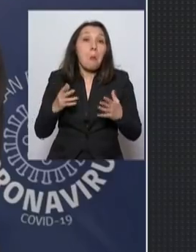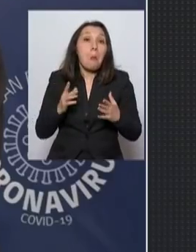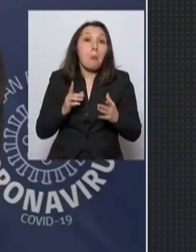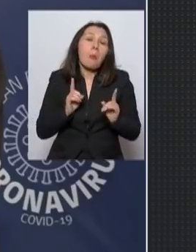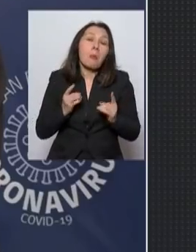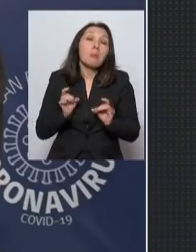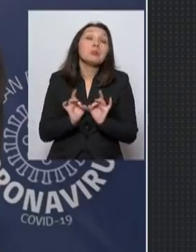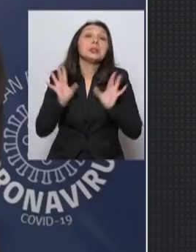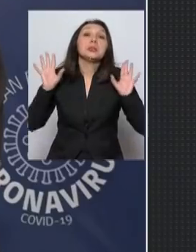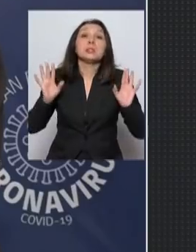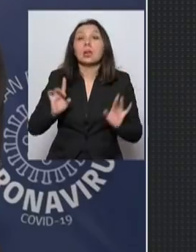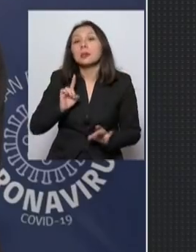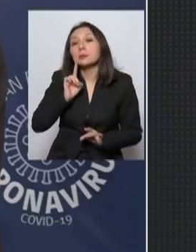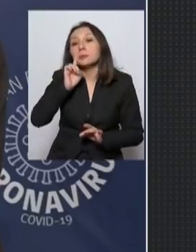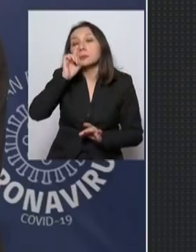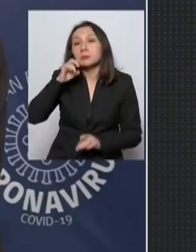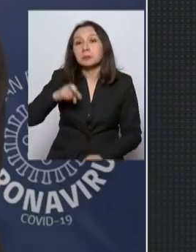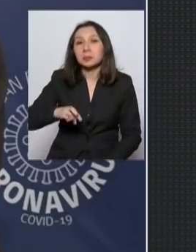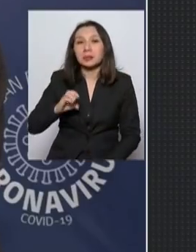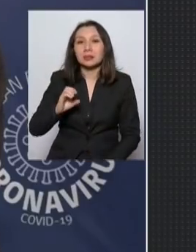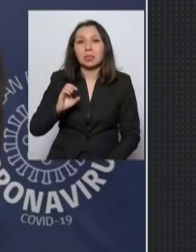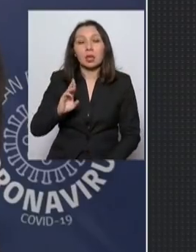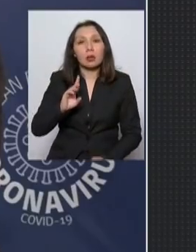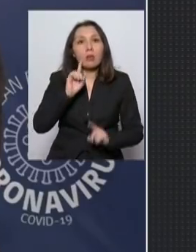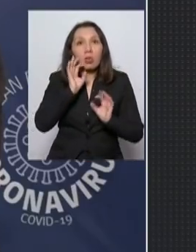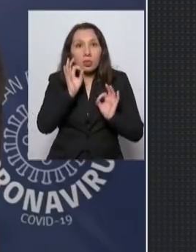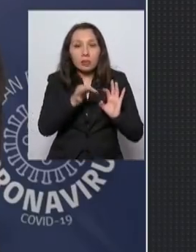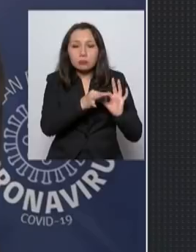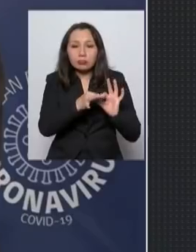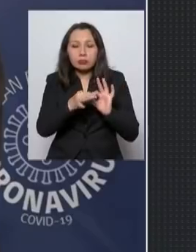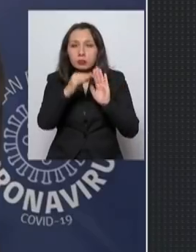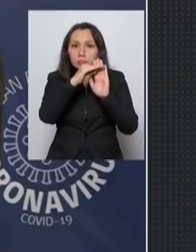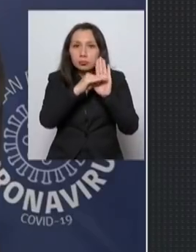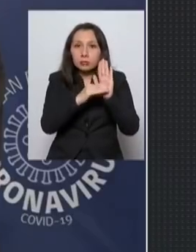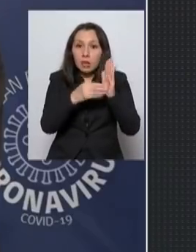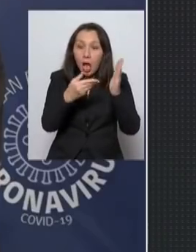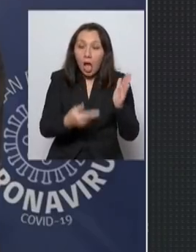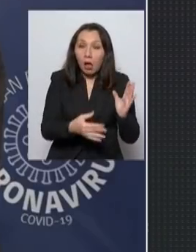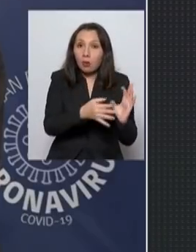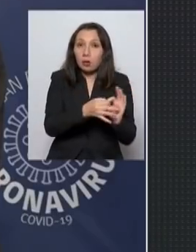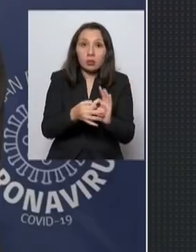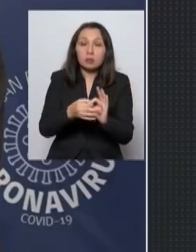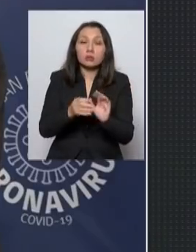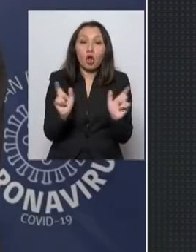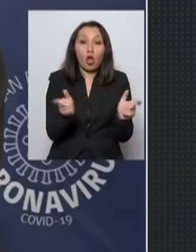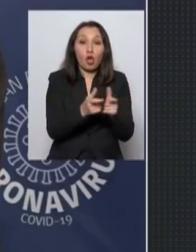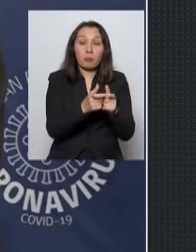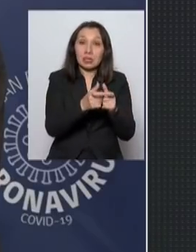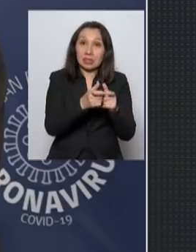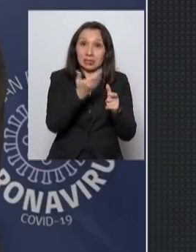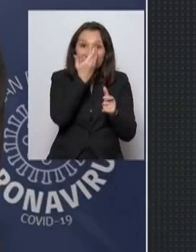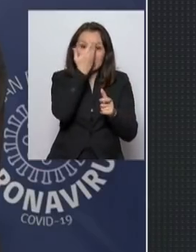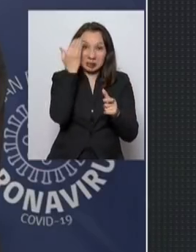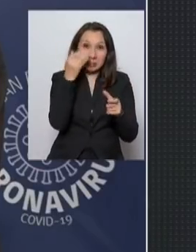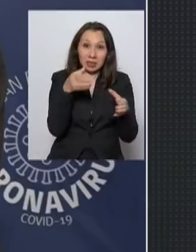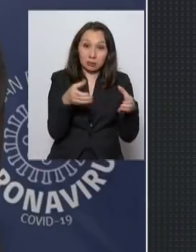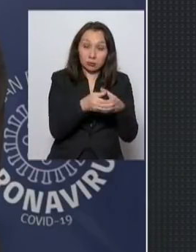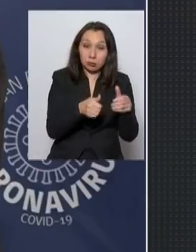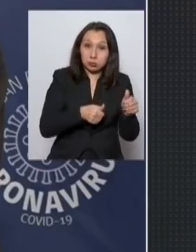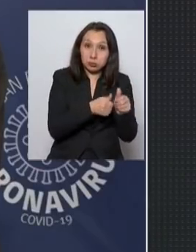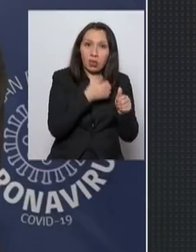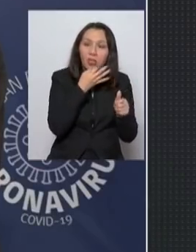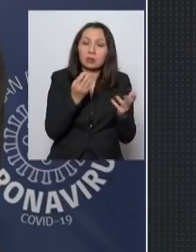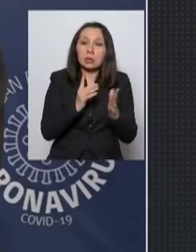esto significa criterios para hacerse un PCR, de acuerdo a la definición válida hasta hoy de nuestro comité asesor, son personas